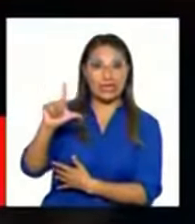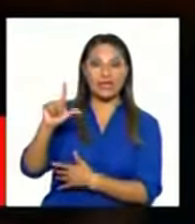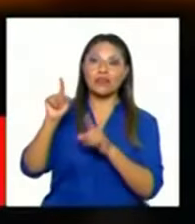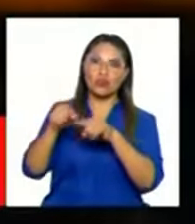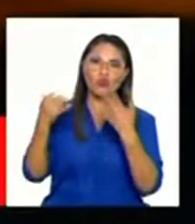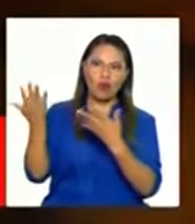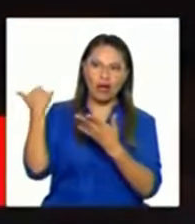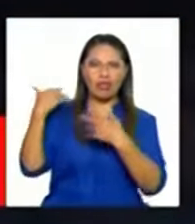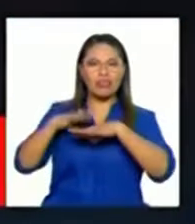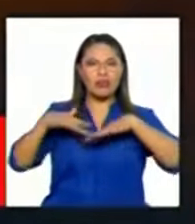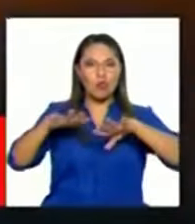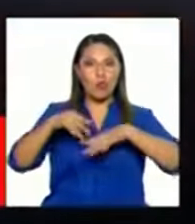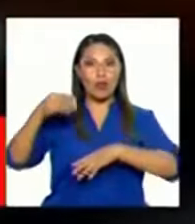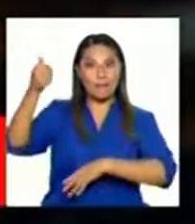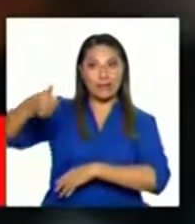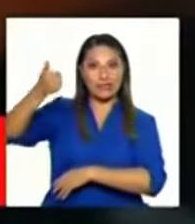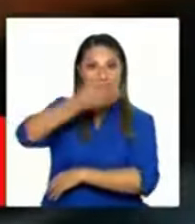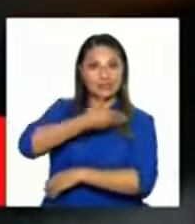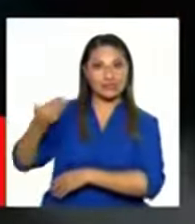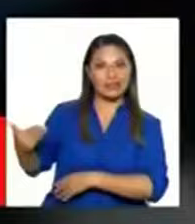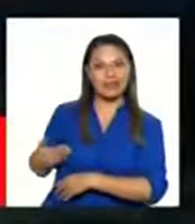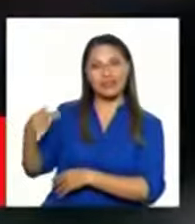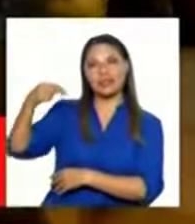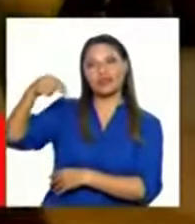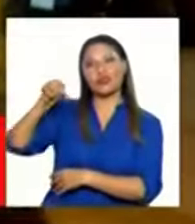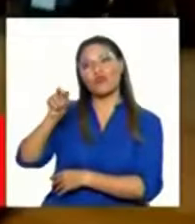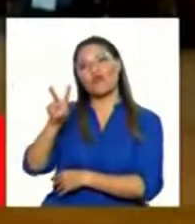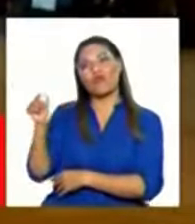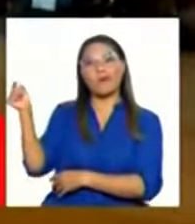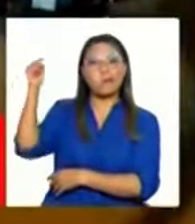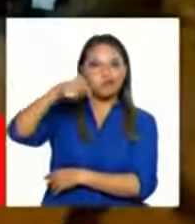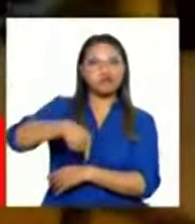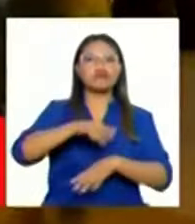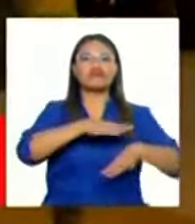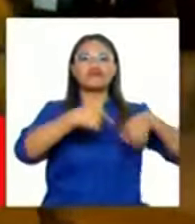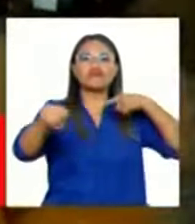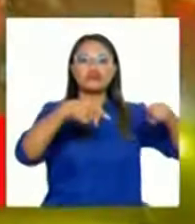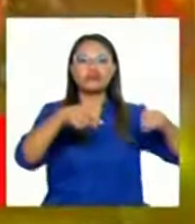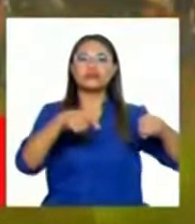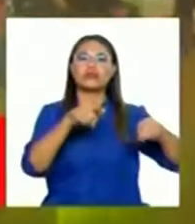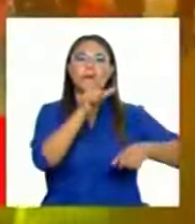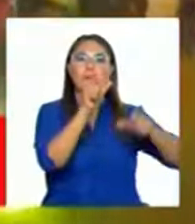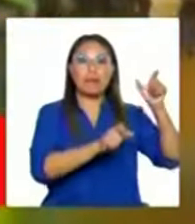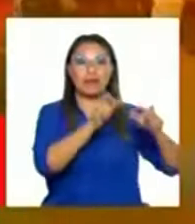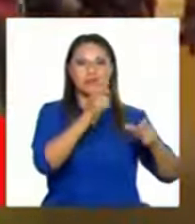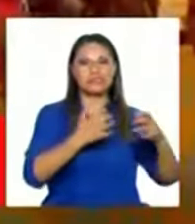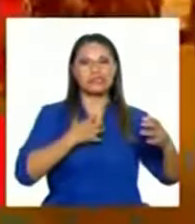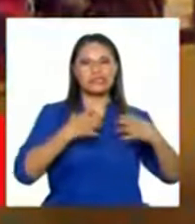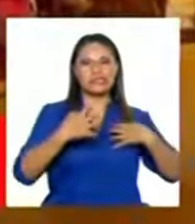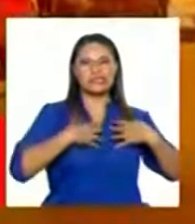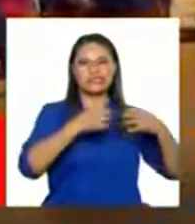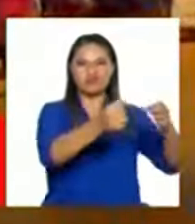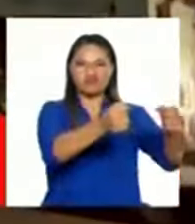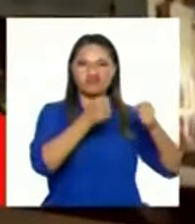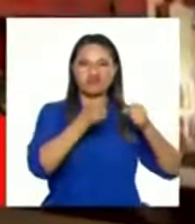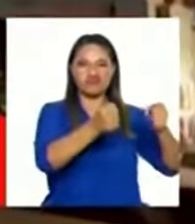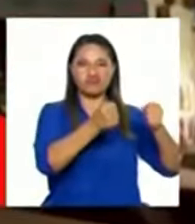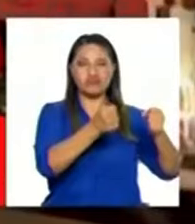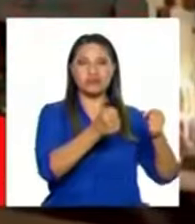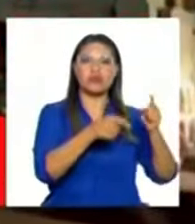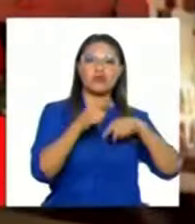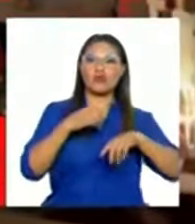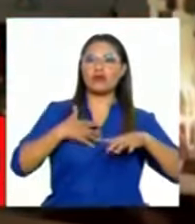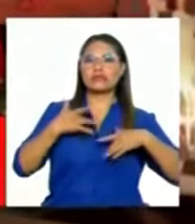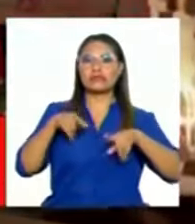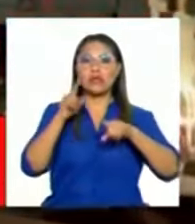reportada desde que Daniel Noboa asumió la presidencia ecuatoriana. De esta prisión se escapó Adolfo Fito